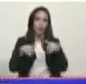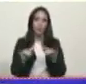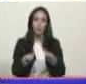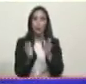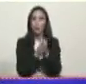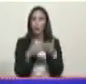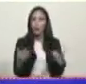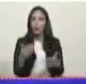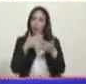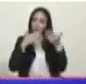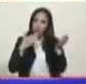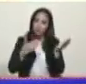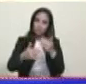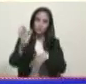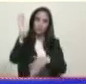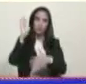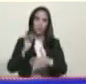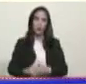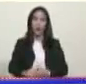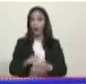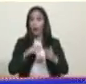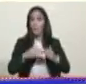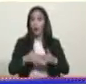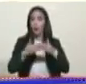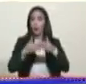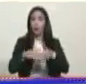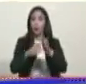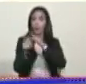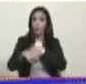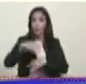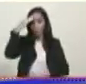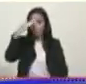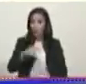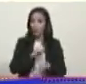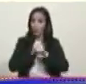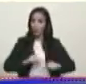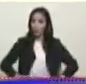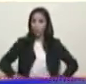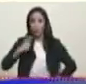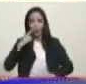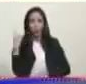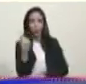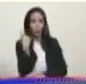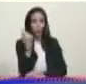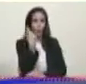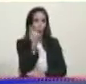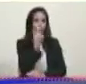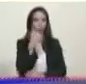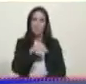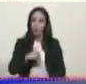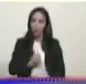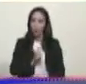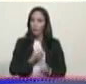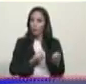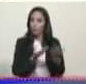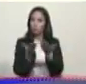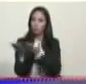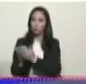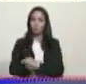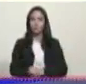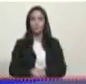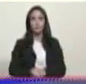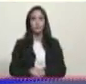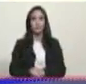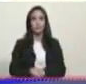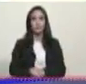Cumaná para incluso barcos para nuestra armada, barcos patrulleros que pudiéramos, desde acá el capitán de línea nos